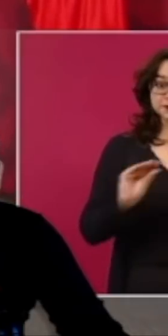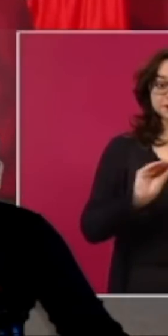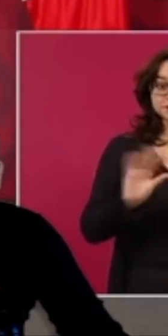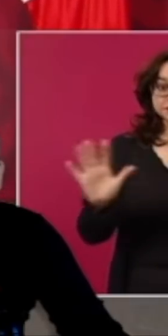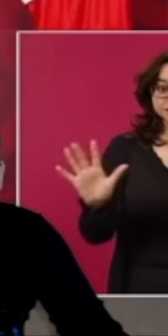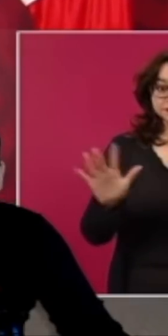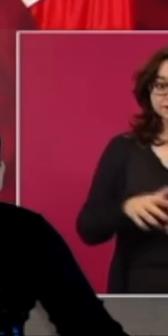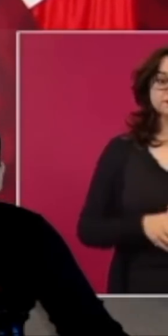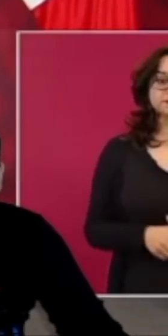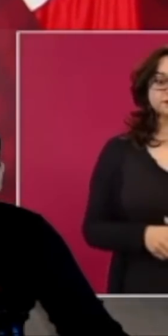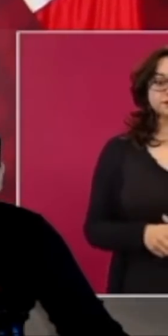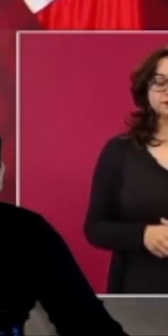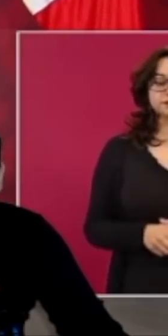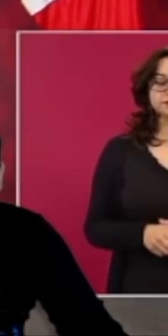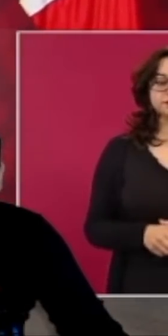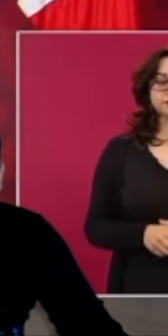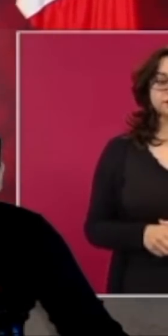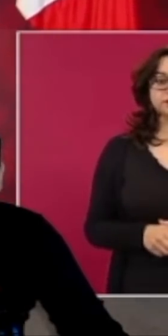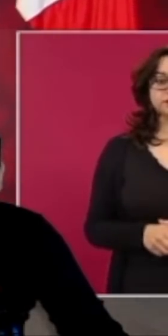y